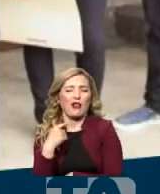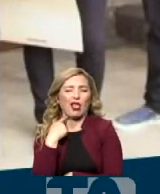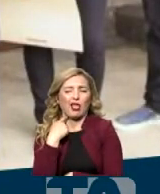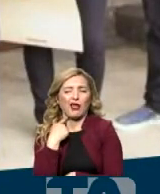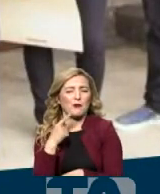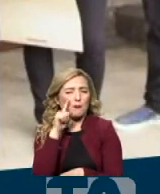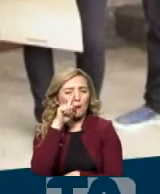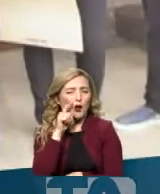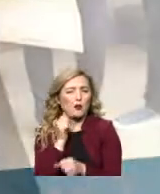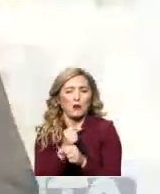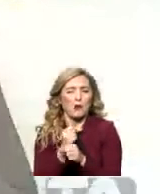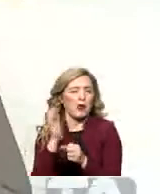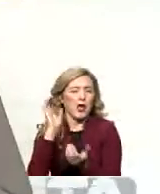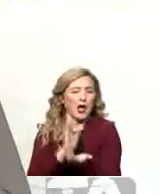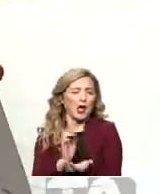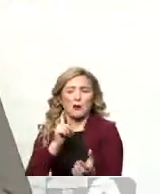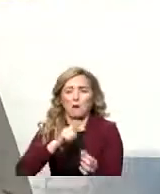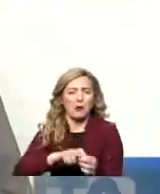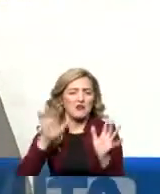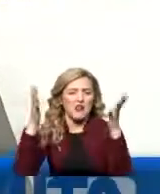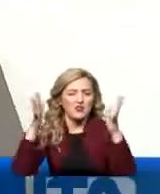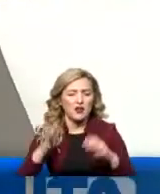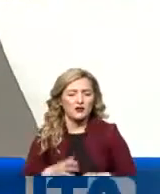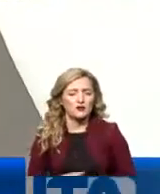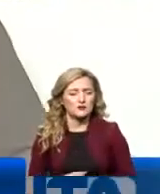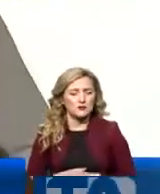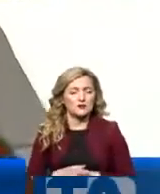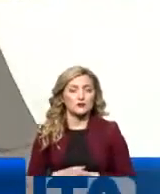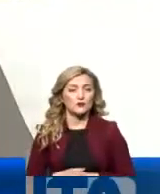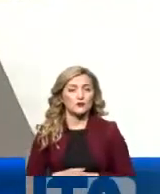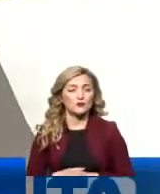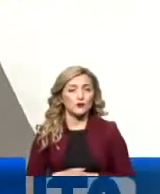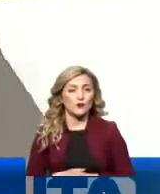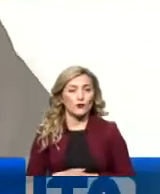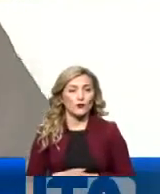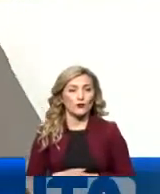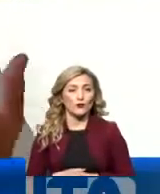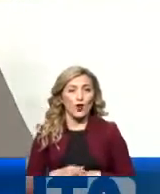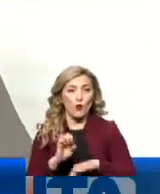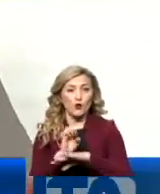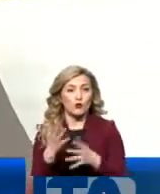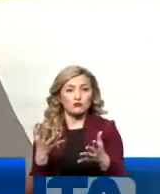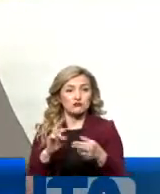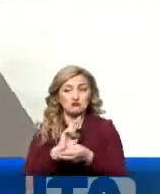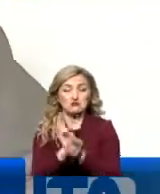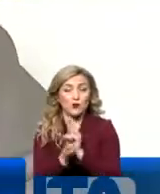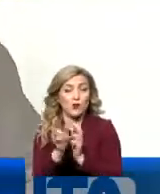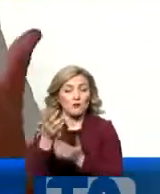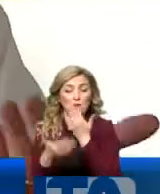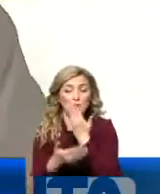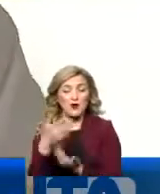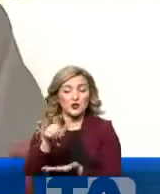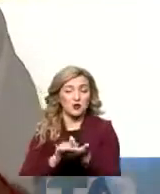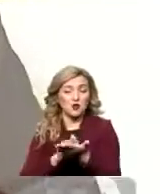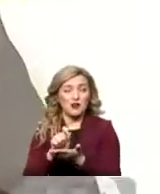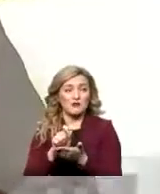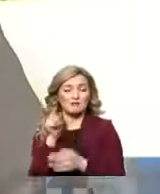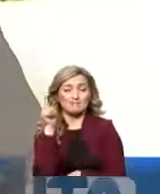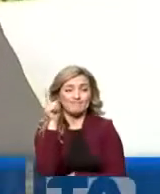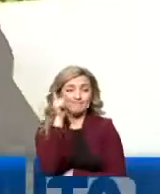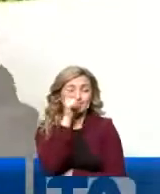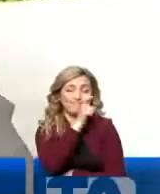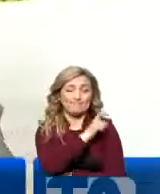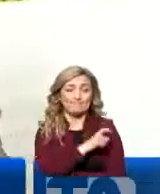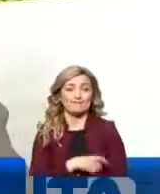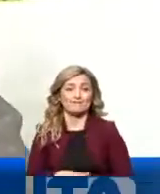formal o adecuado. En la medida que Ecuador no tenga este tipo de reformas que faciliten la contratación, va a ser difícil